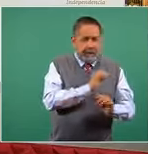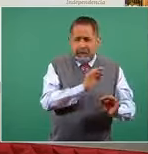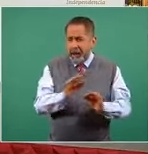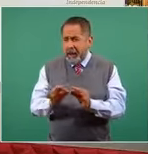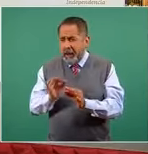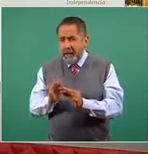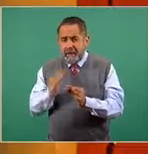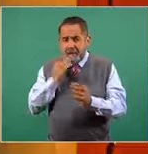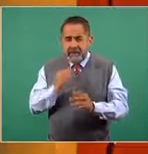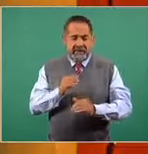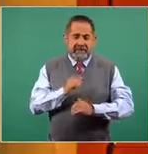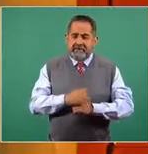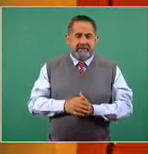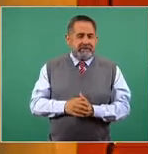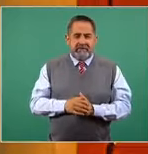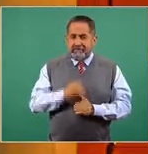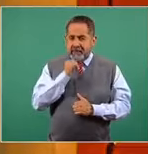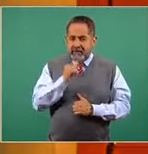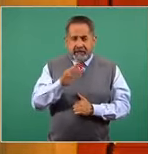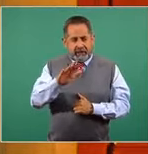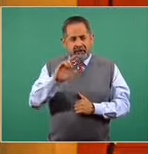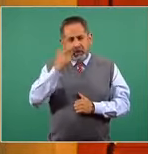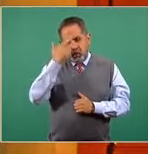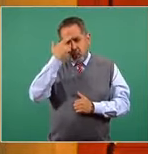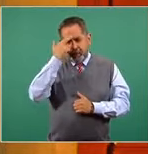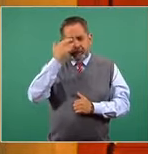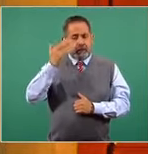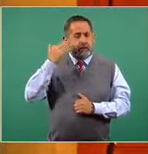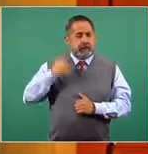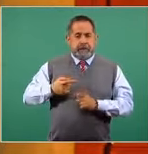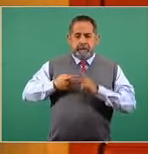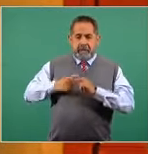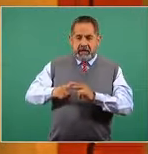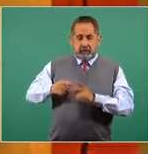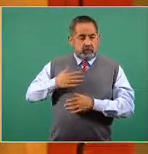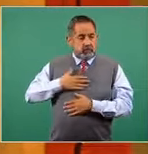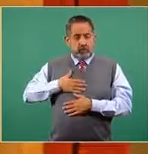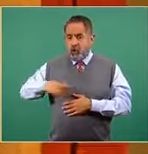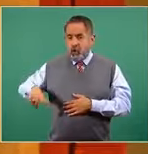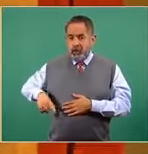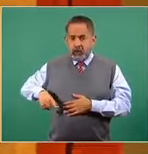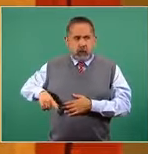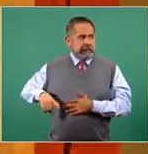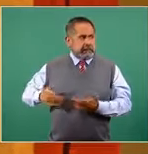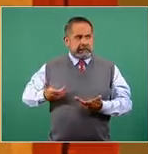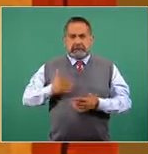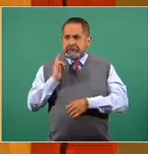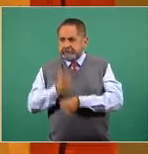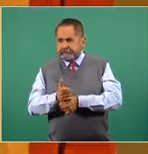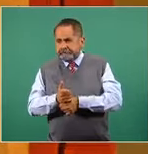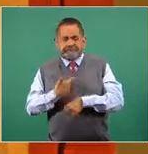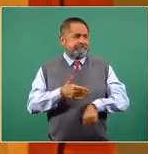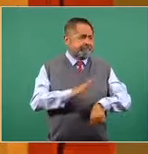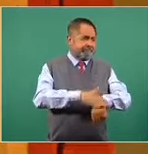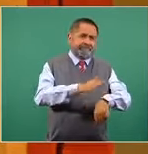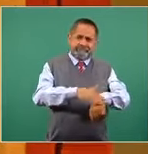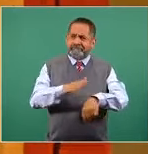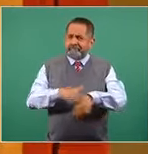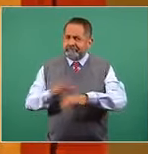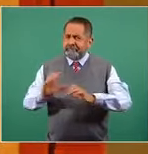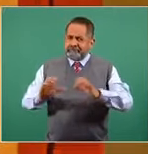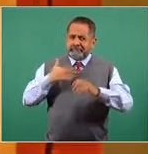sarampión. Esto seguramente lo recordarán, desde que entramos a esta administración lo alertamos al público para